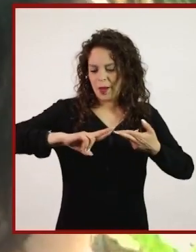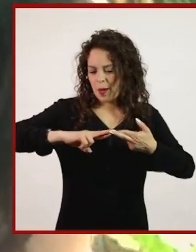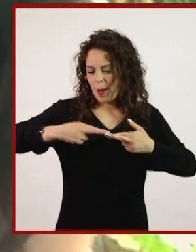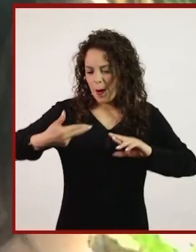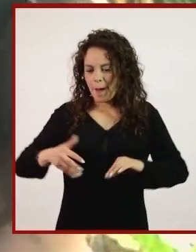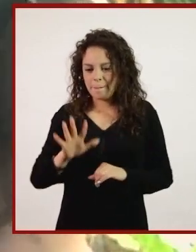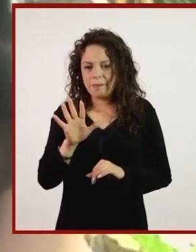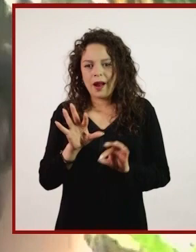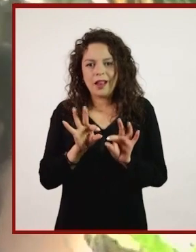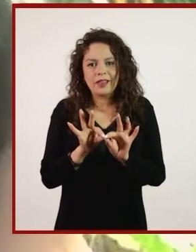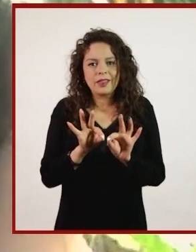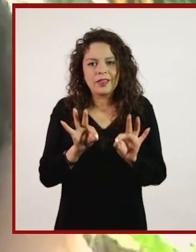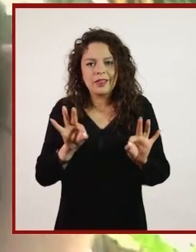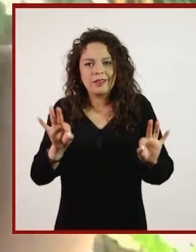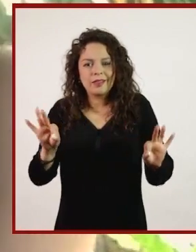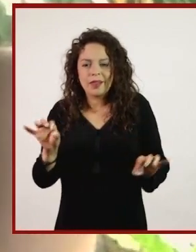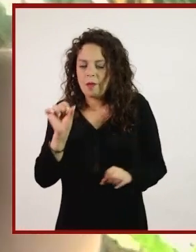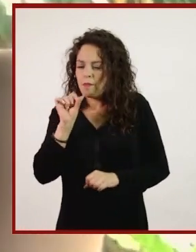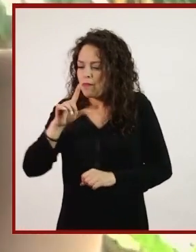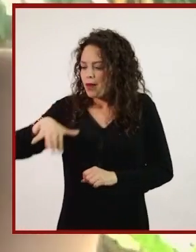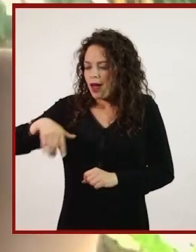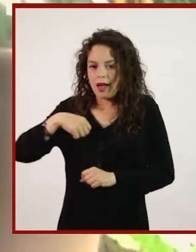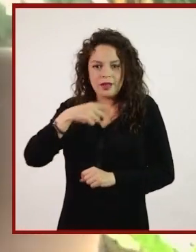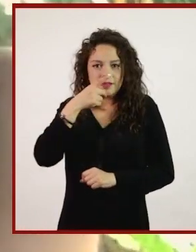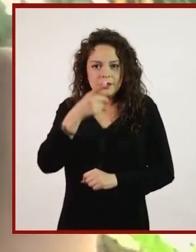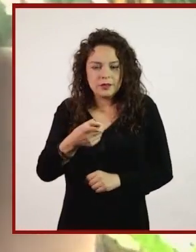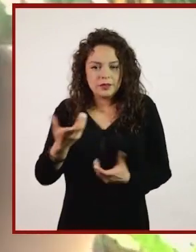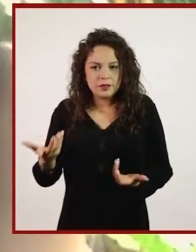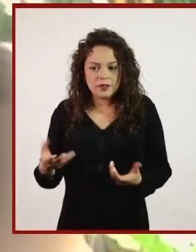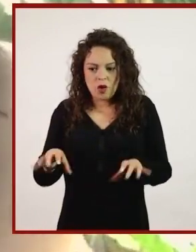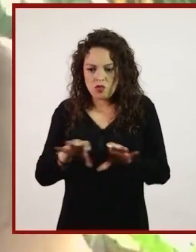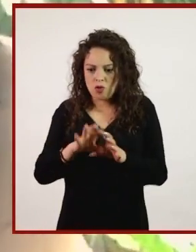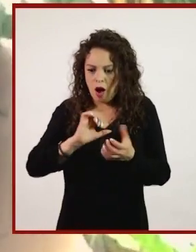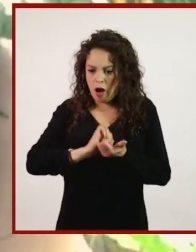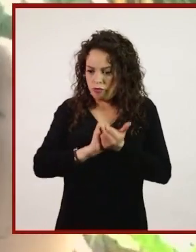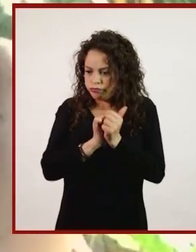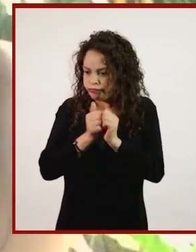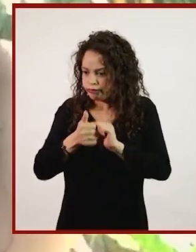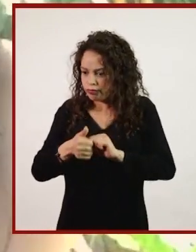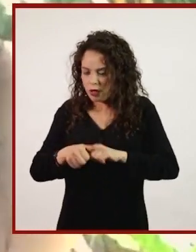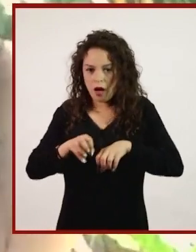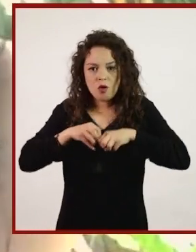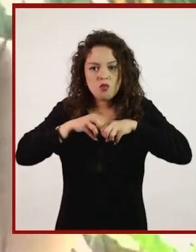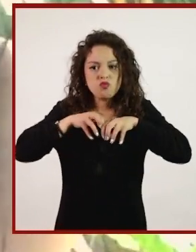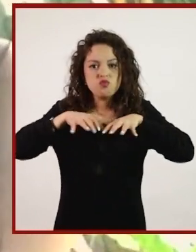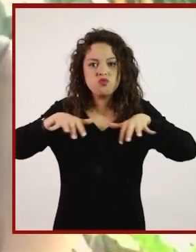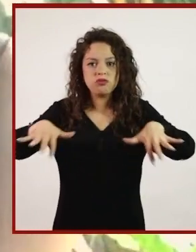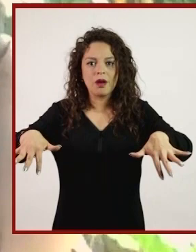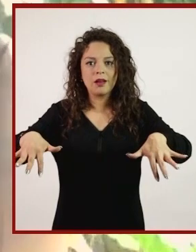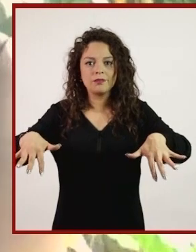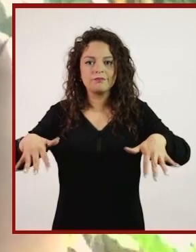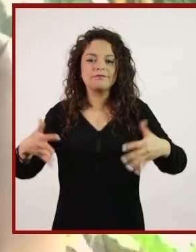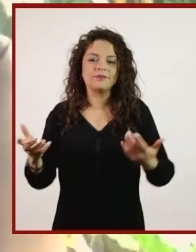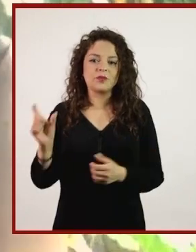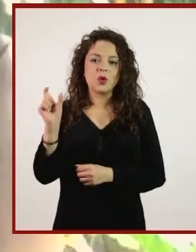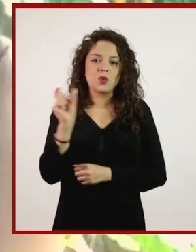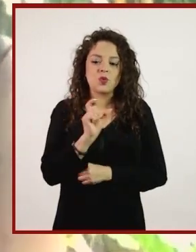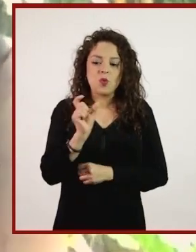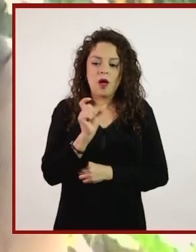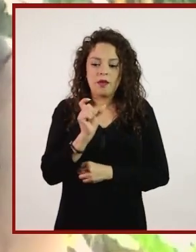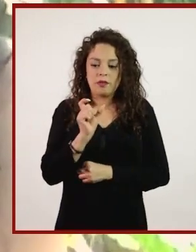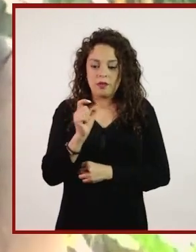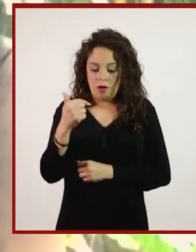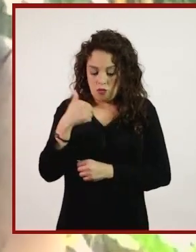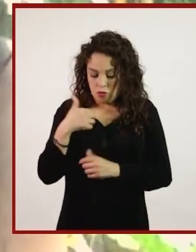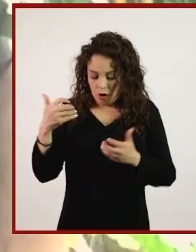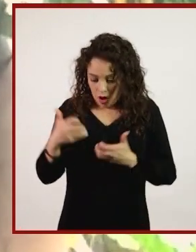pues llevan ese lazo, ¿no? O sea, delgadito, ¿no? Pero como lo platicábamos hace rato, o sea, ¿en qué momento se